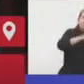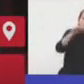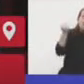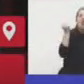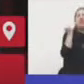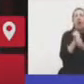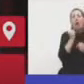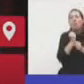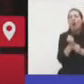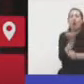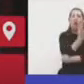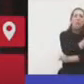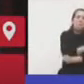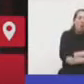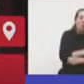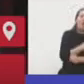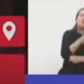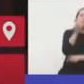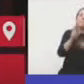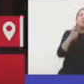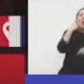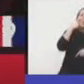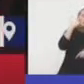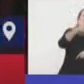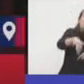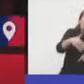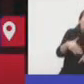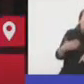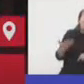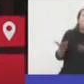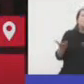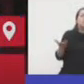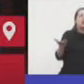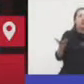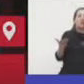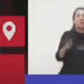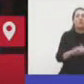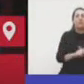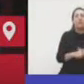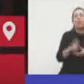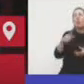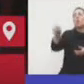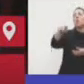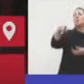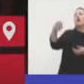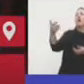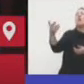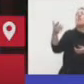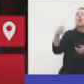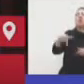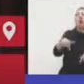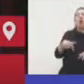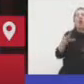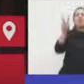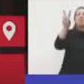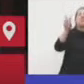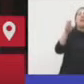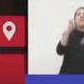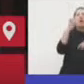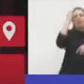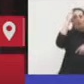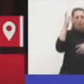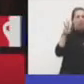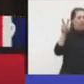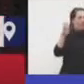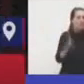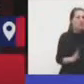Este sistema de regulación que tenemos, que supuestamente quieren cambiar, está funcionando. No sé cuál será el otro objetivo. Hay una fiscalía de delitos